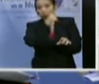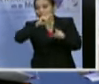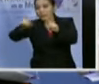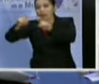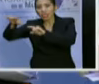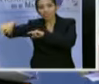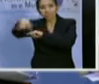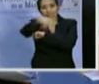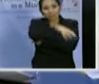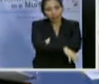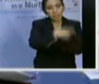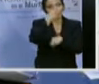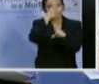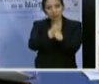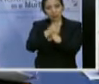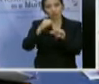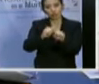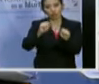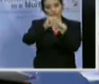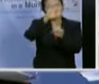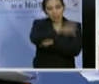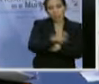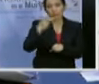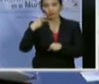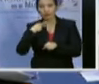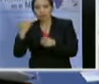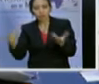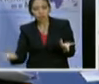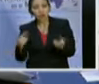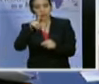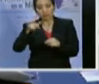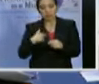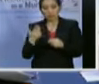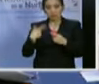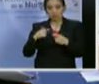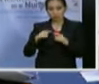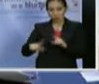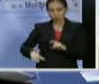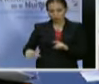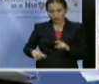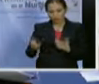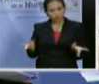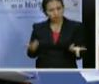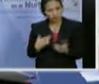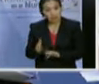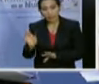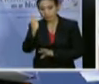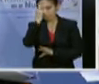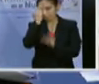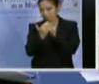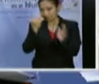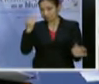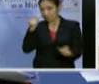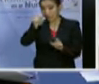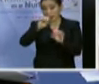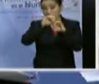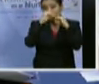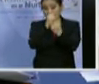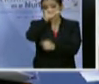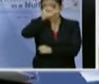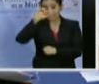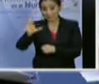distintos actores, primero sociales y políticos, y luego por los actores gubernamentales, y recordamos que las